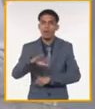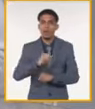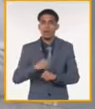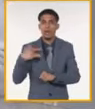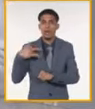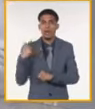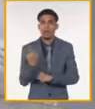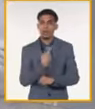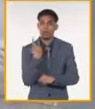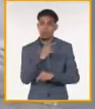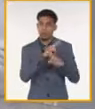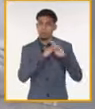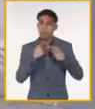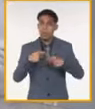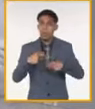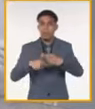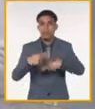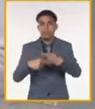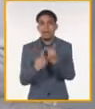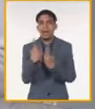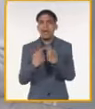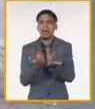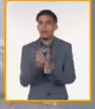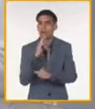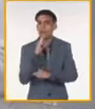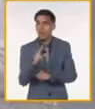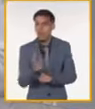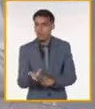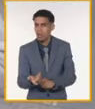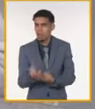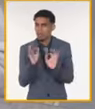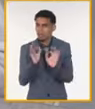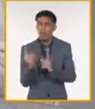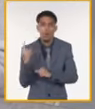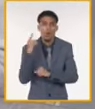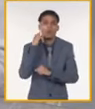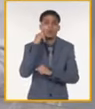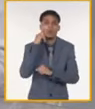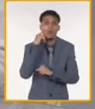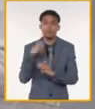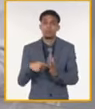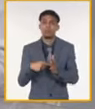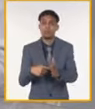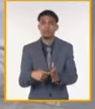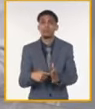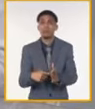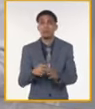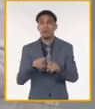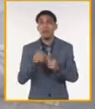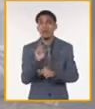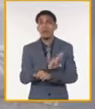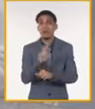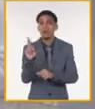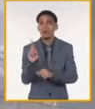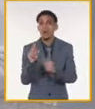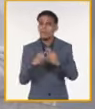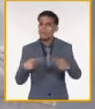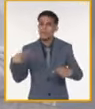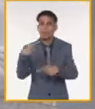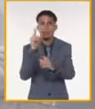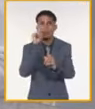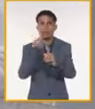economía siempre se hace oyendo la opinión del pueblo esta Revolución se hizo para el pueblo por el pueblo y con el